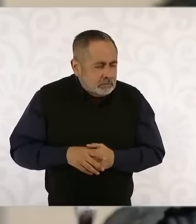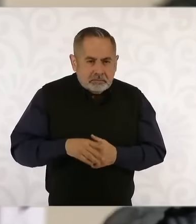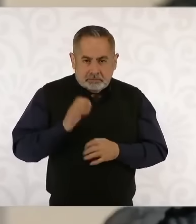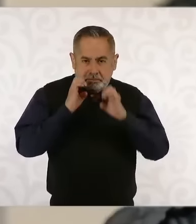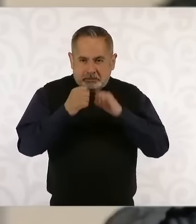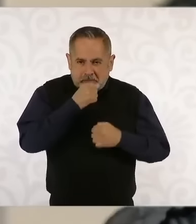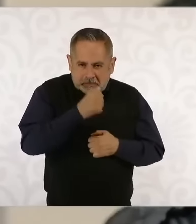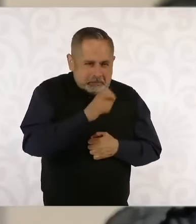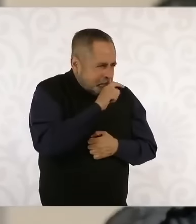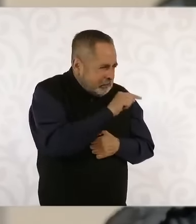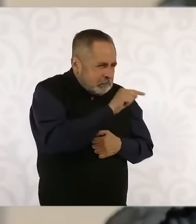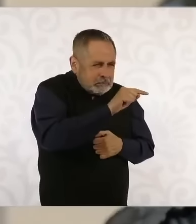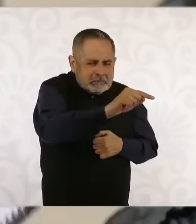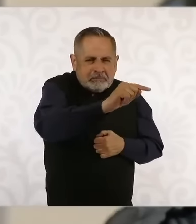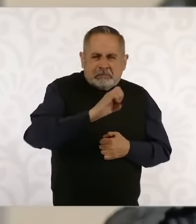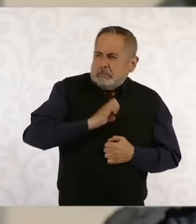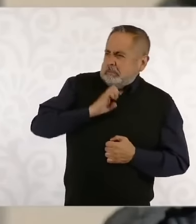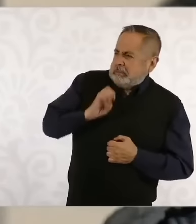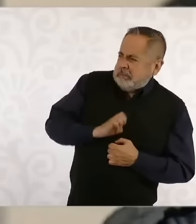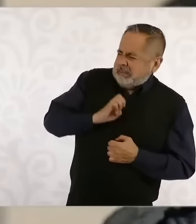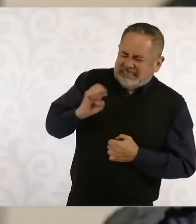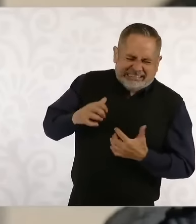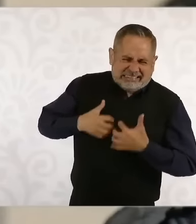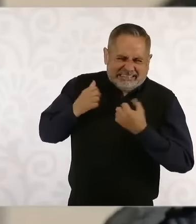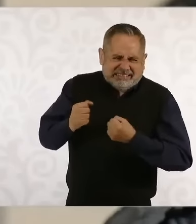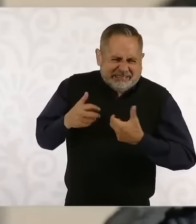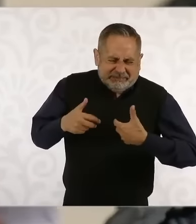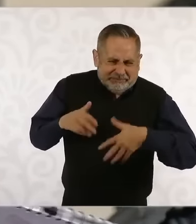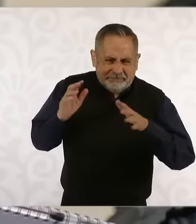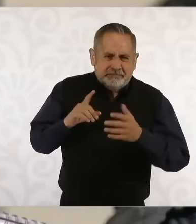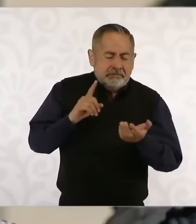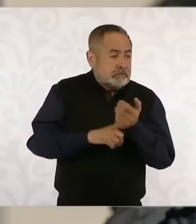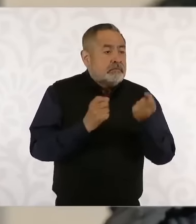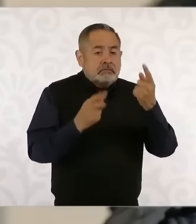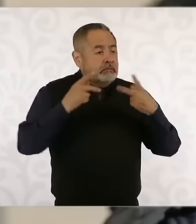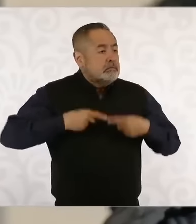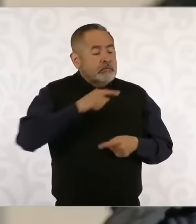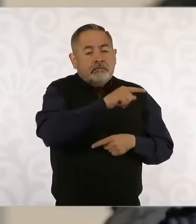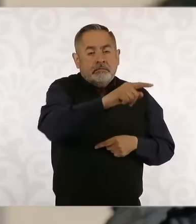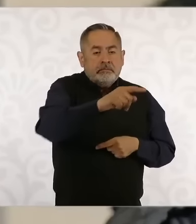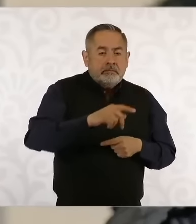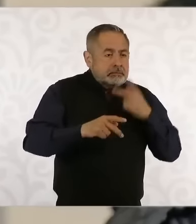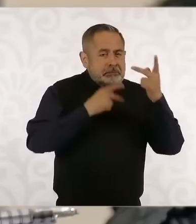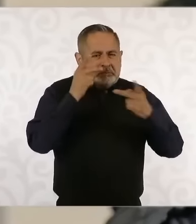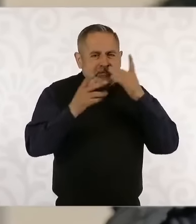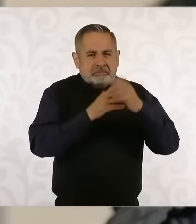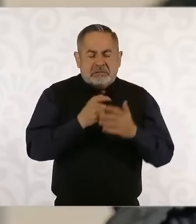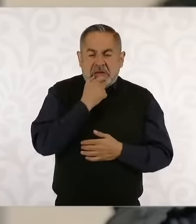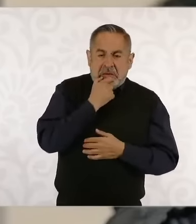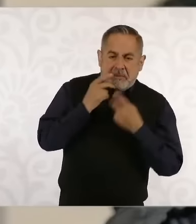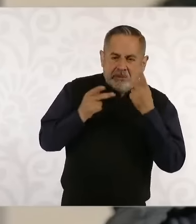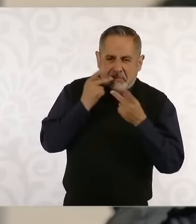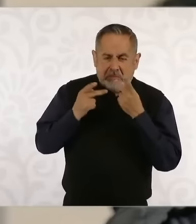entrevistas que hicieron los compañeros a las personas. Hubo personas que también hablaron hasta en inglés, no